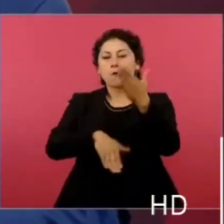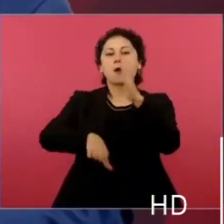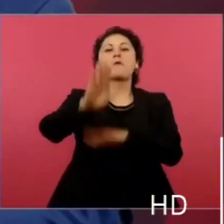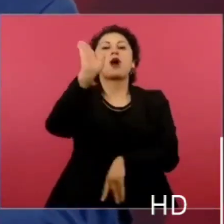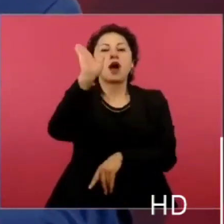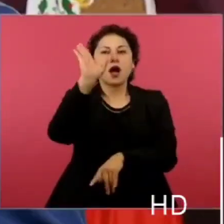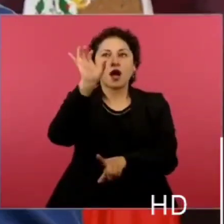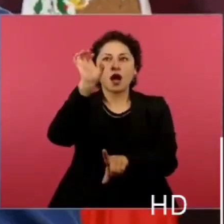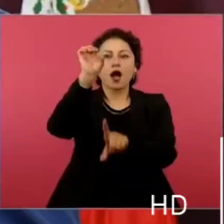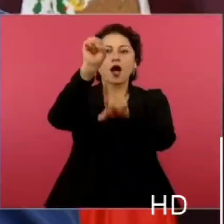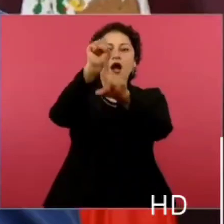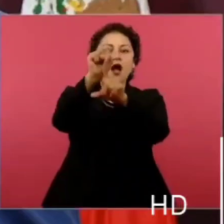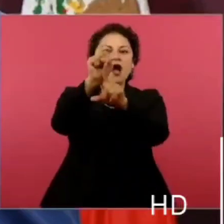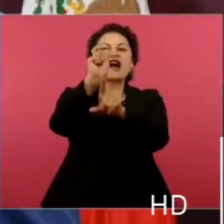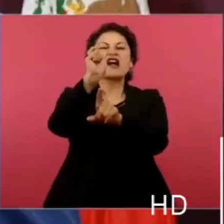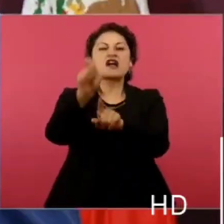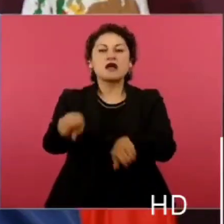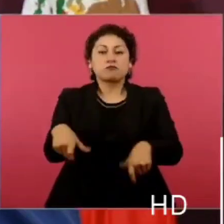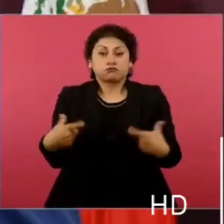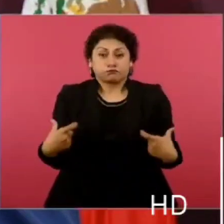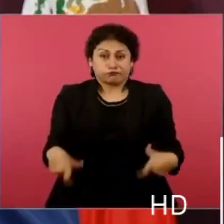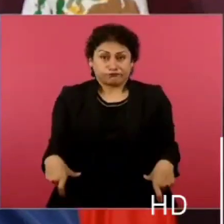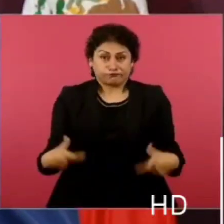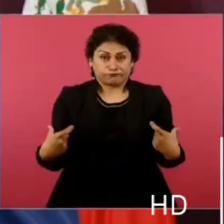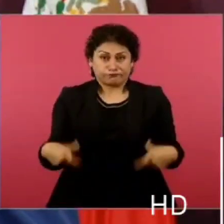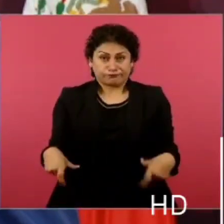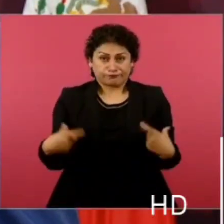a ser millonarios